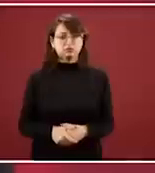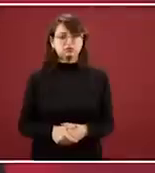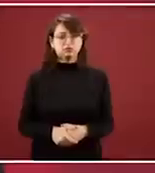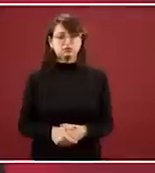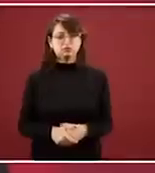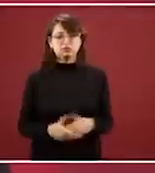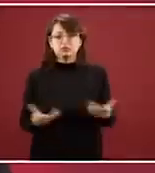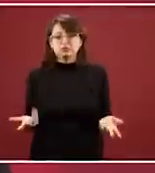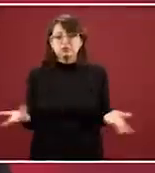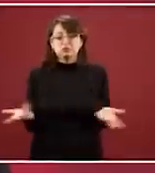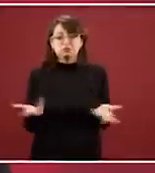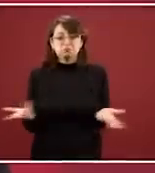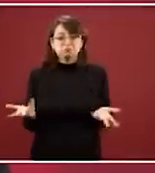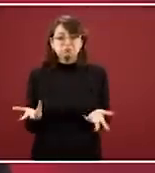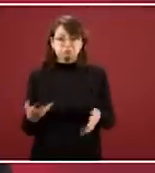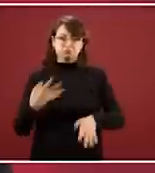Pues están sembrando,